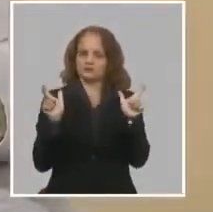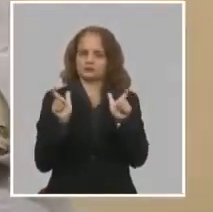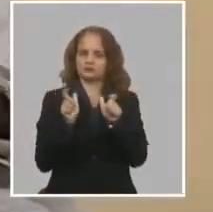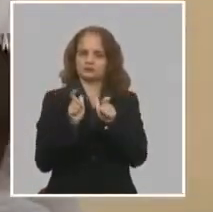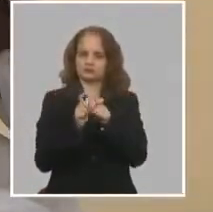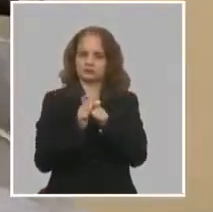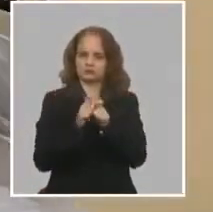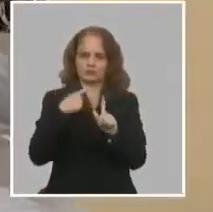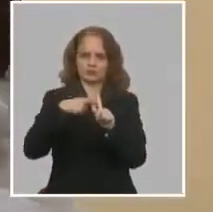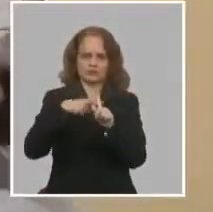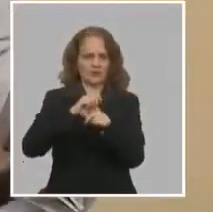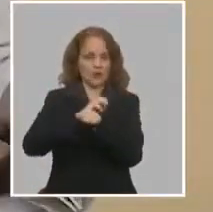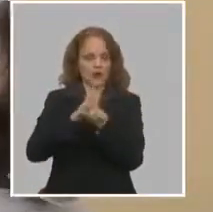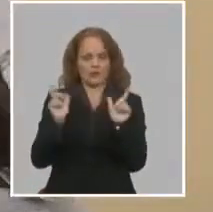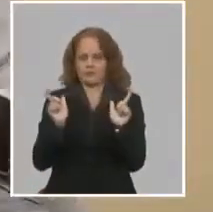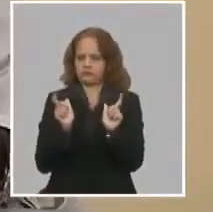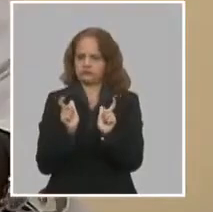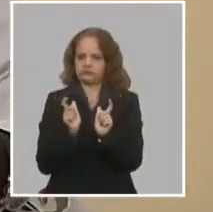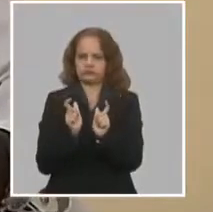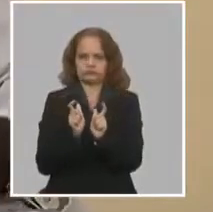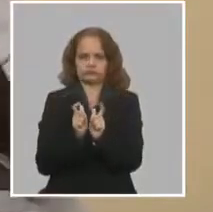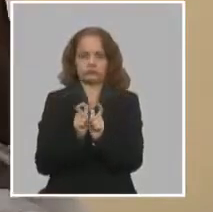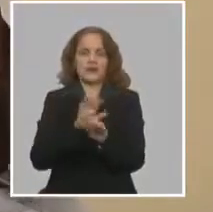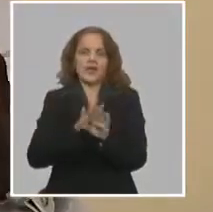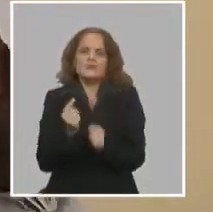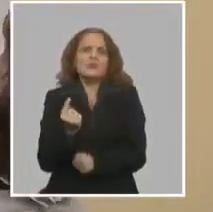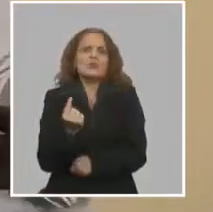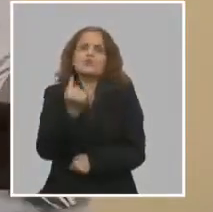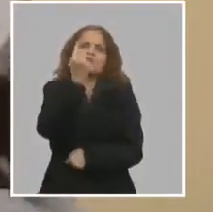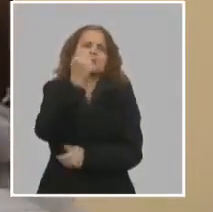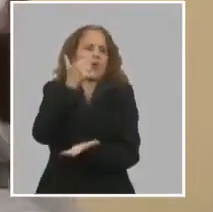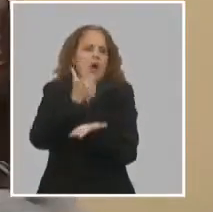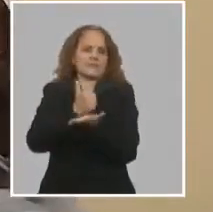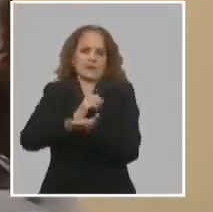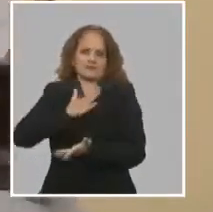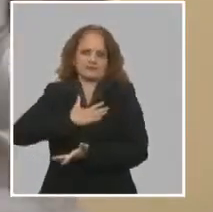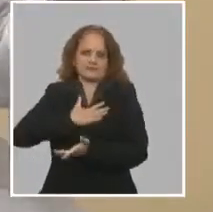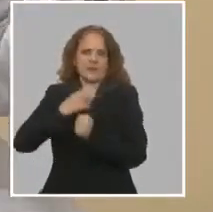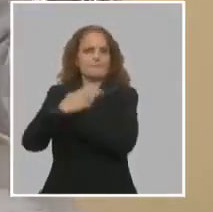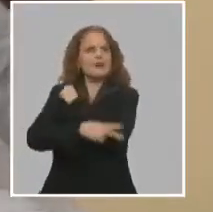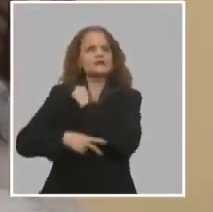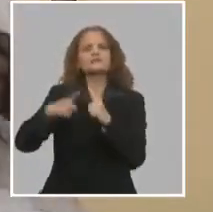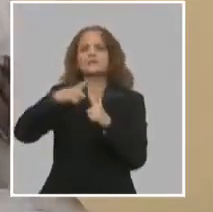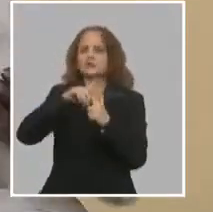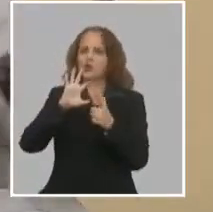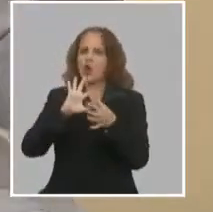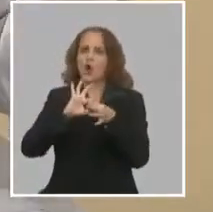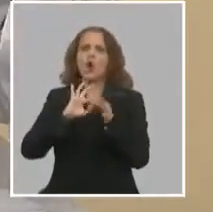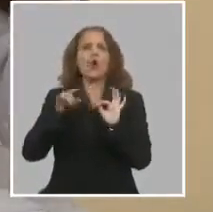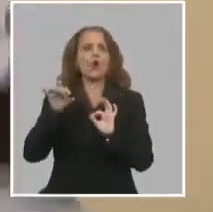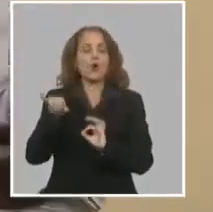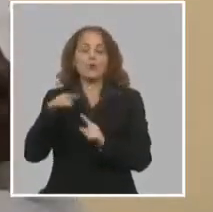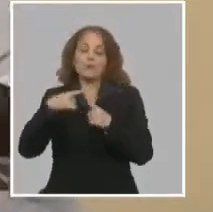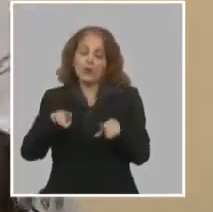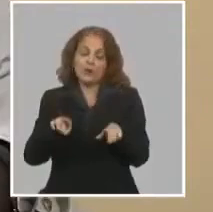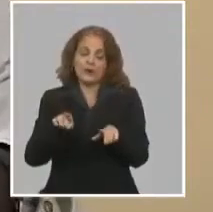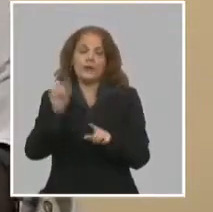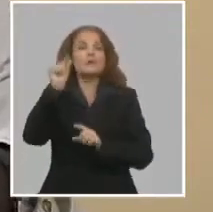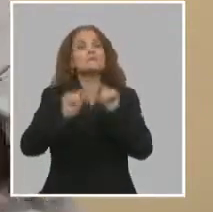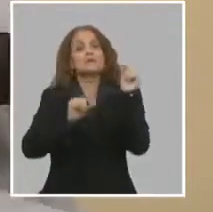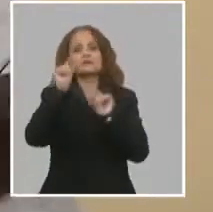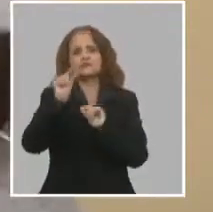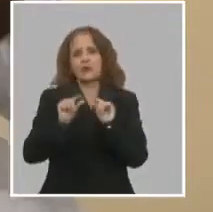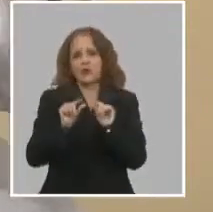de la capital del país era la que se mantenía un poco más tensa, porque comenzaron a arribar un grupo